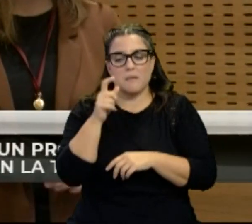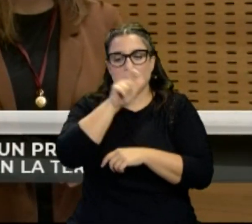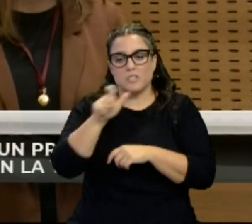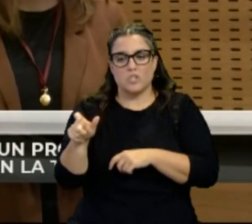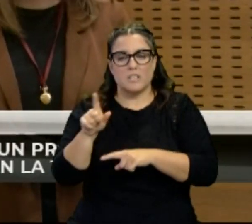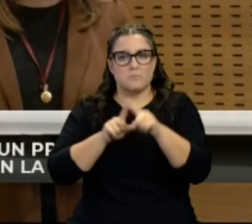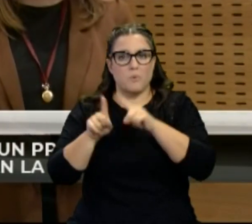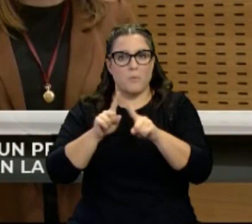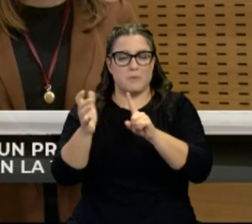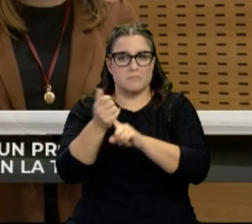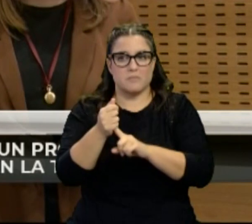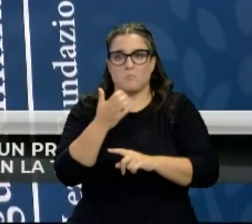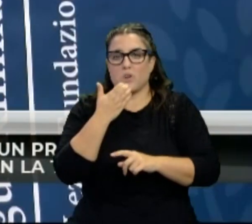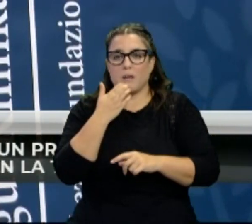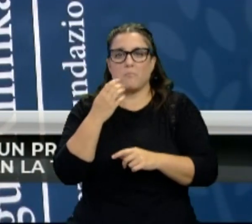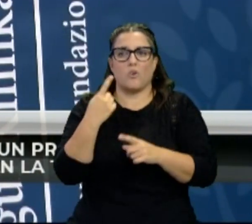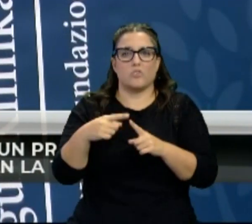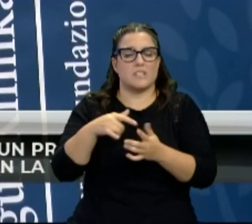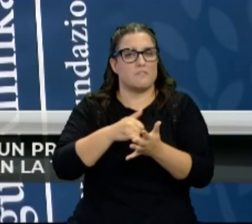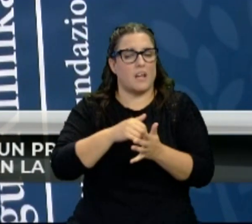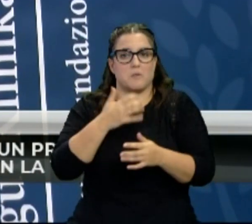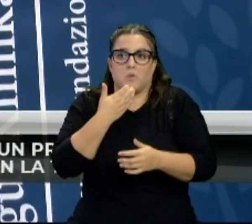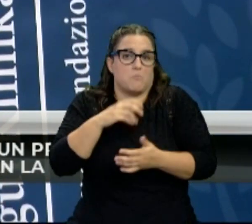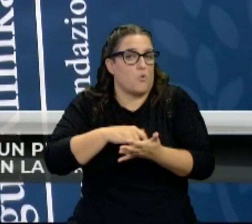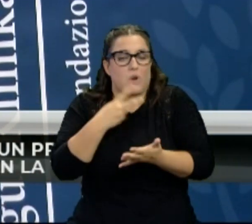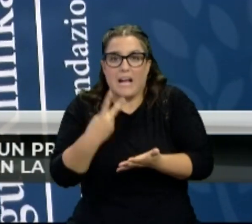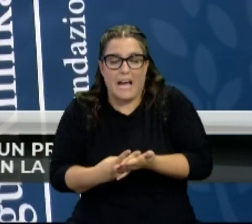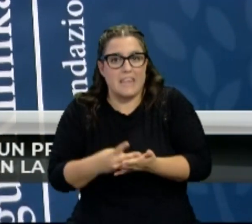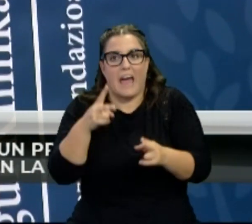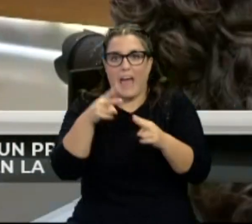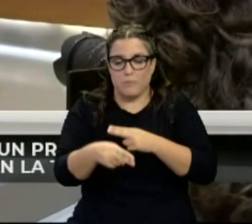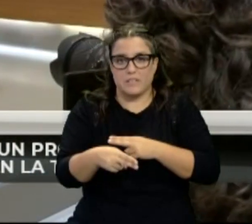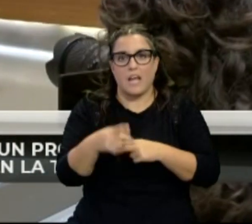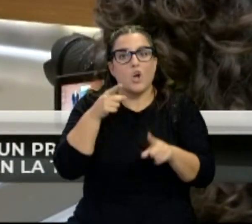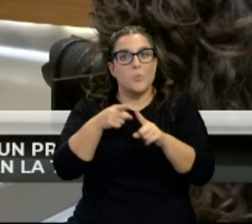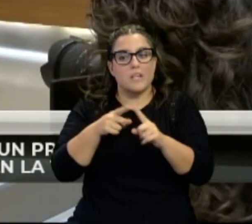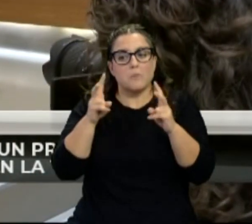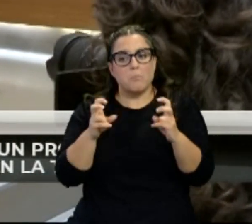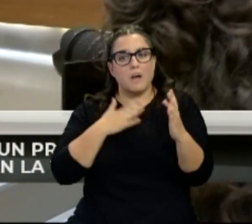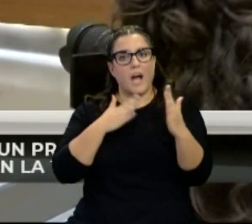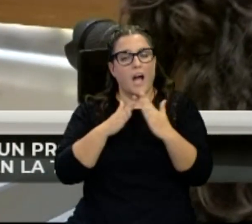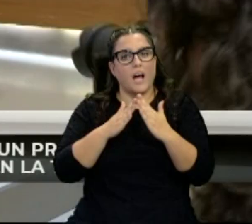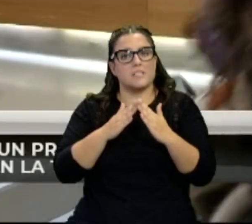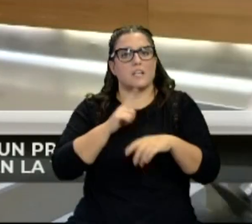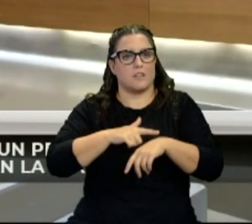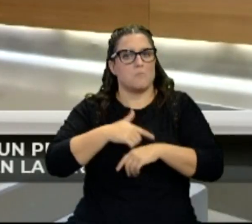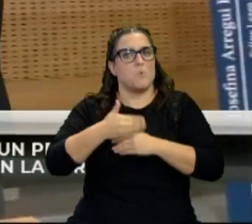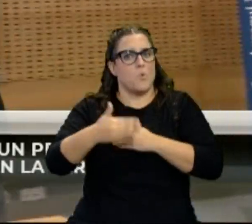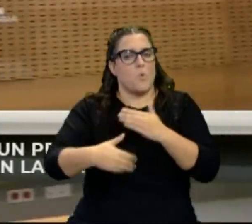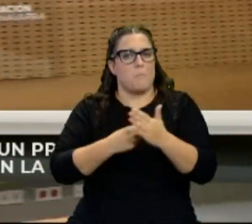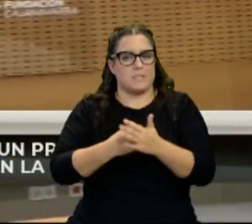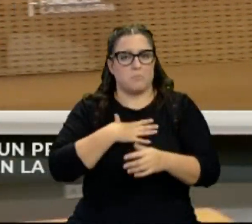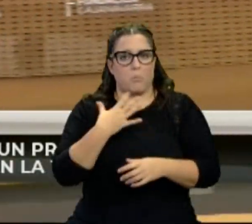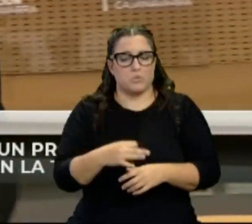la dependencia, como una caída. Se quiere mejorar su calidad de vida para que permanezcan en sus casas el mayor tiempo posible. De momento es un programa piloto que se